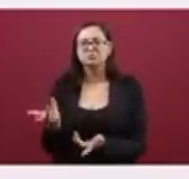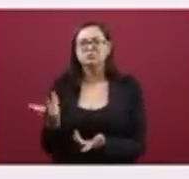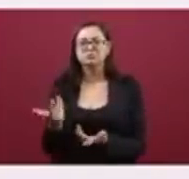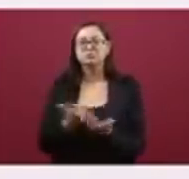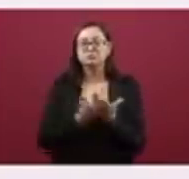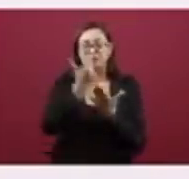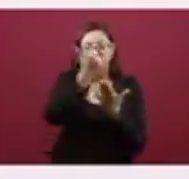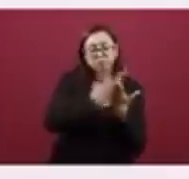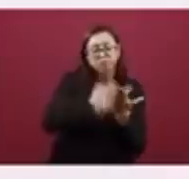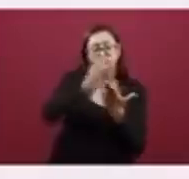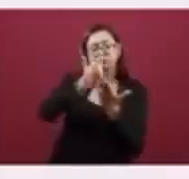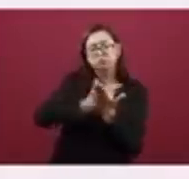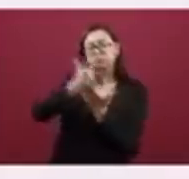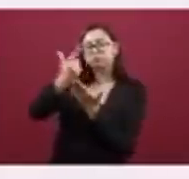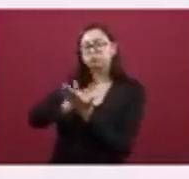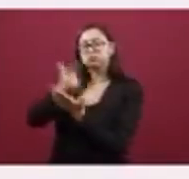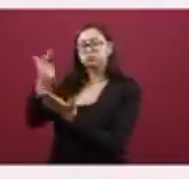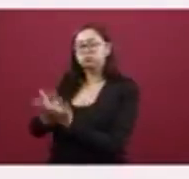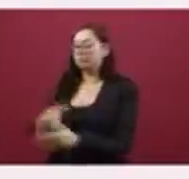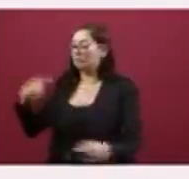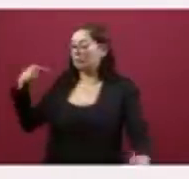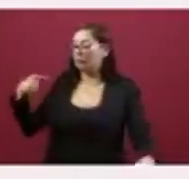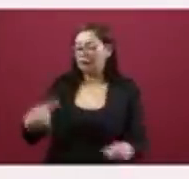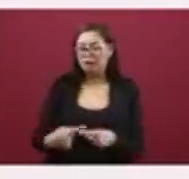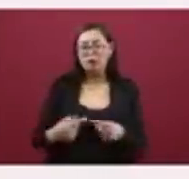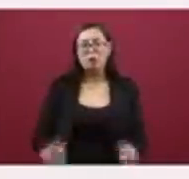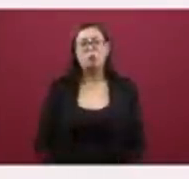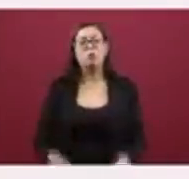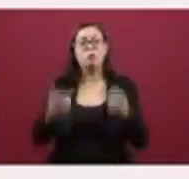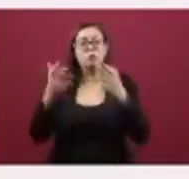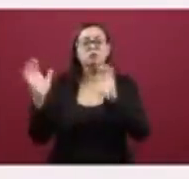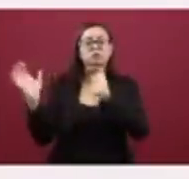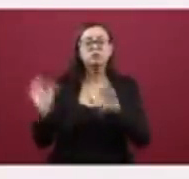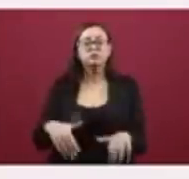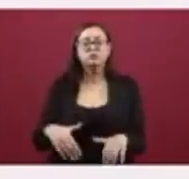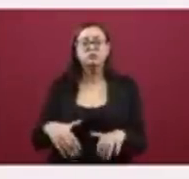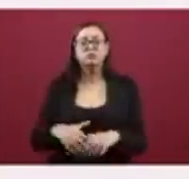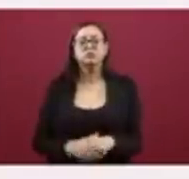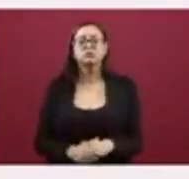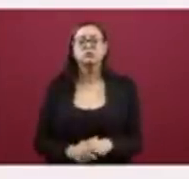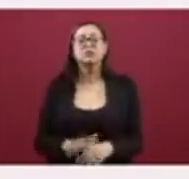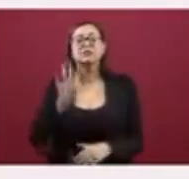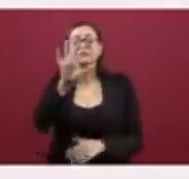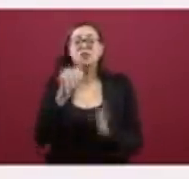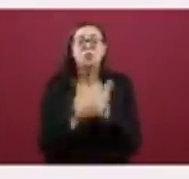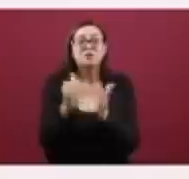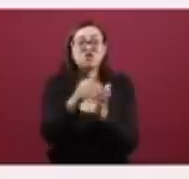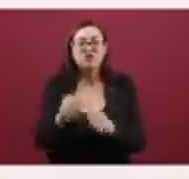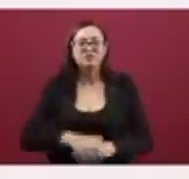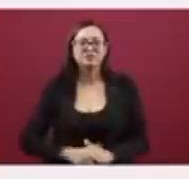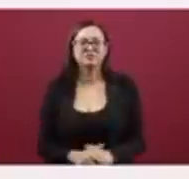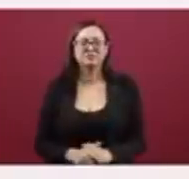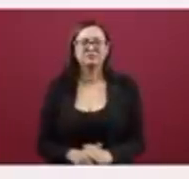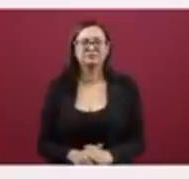censaron hasta ahora se inscribieron 5 millones